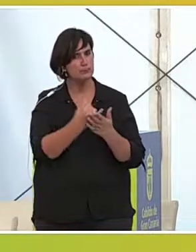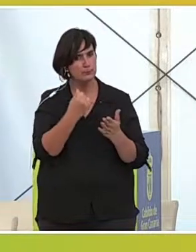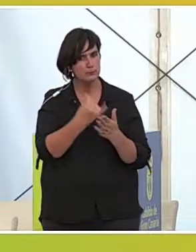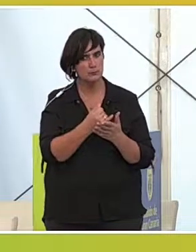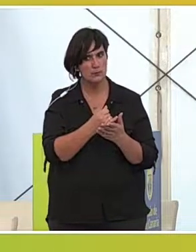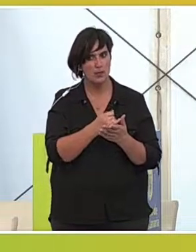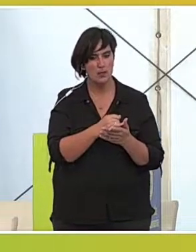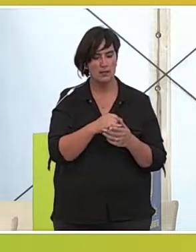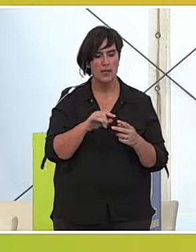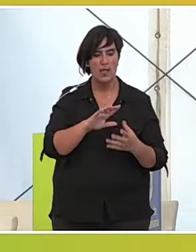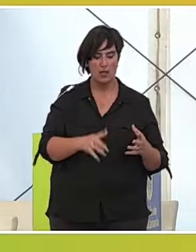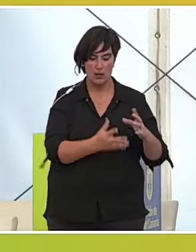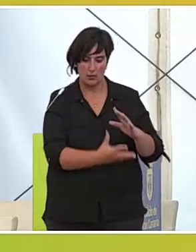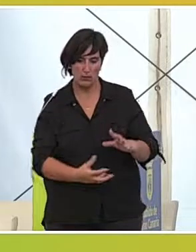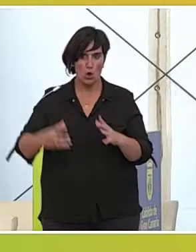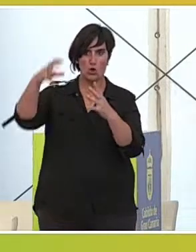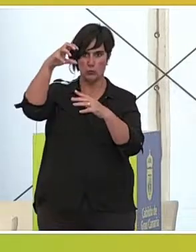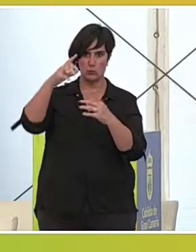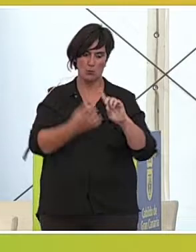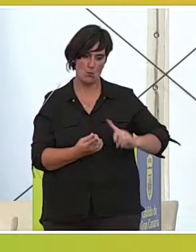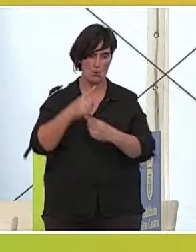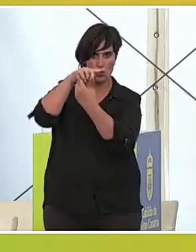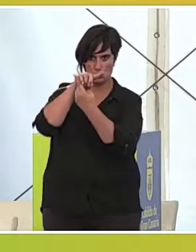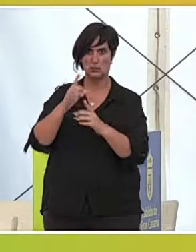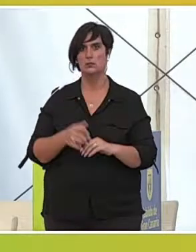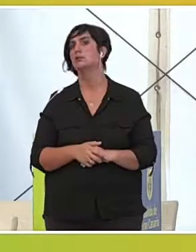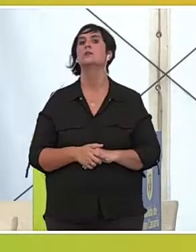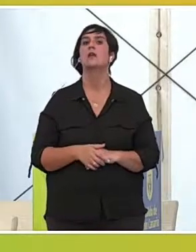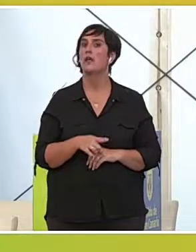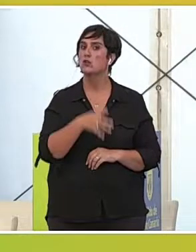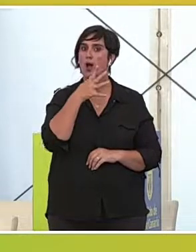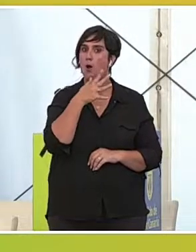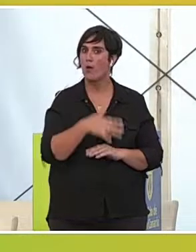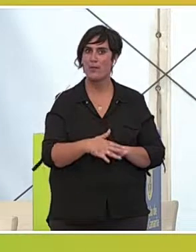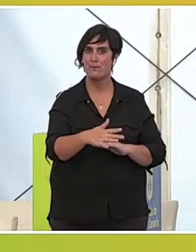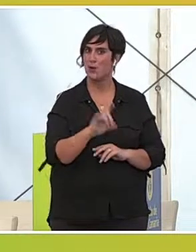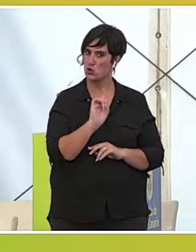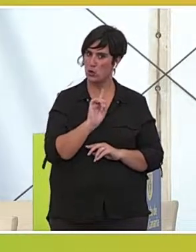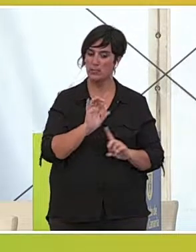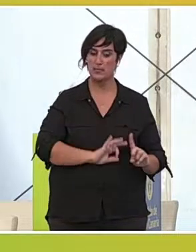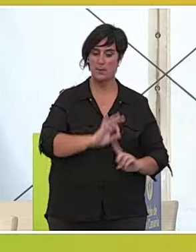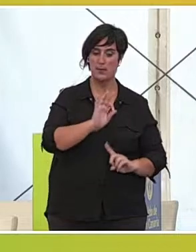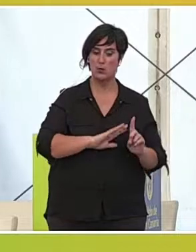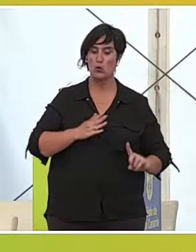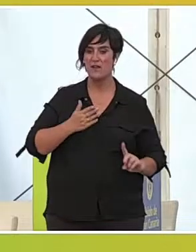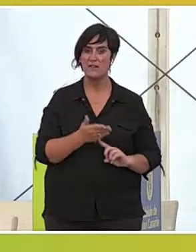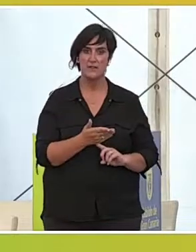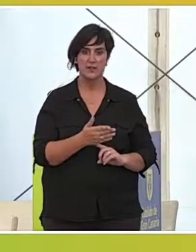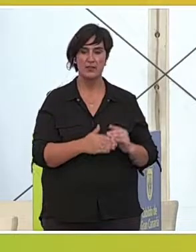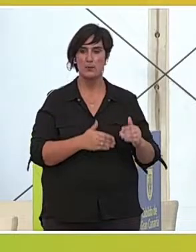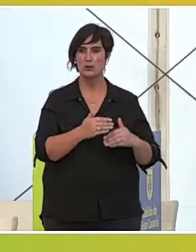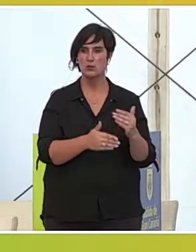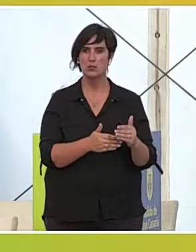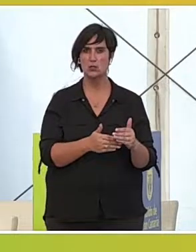producía el fenómeno de ósmosis inversa. Esto no es agua de mar. La temperatura que afecta al proceso, pues en este